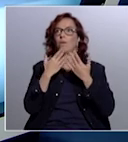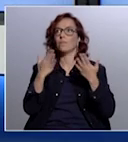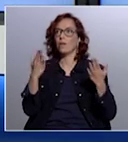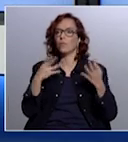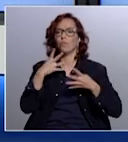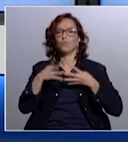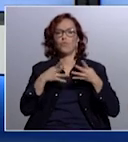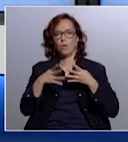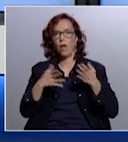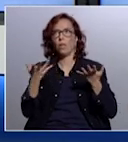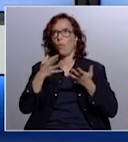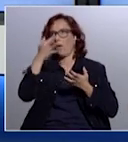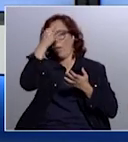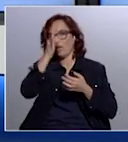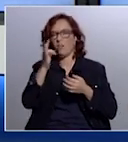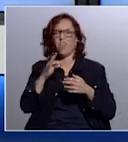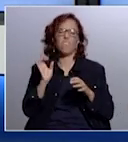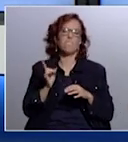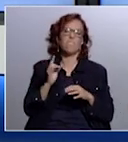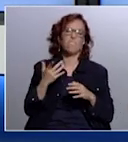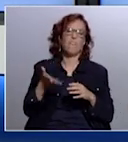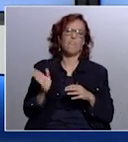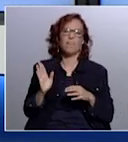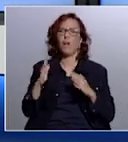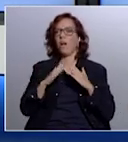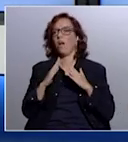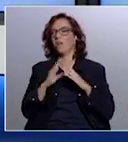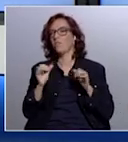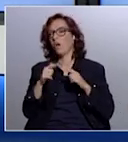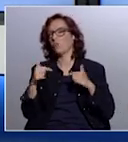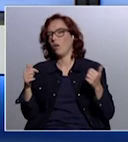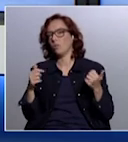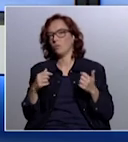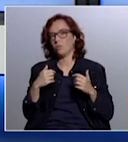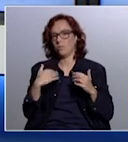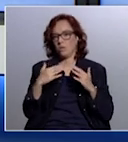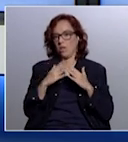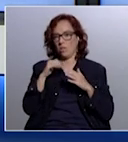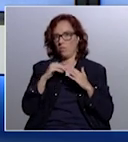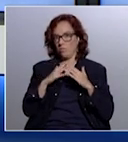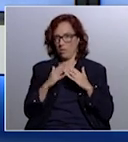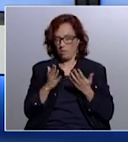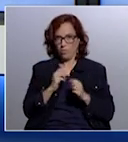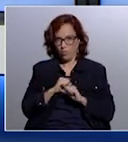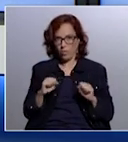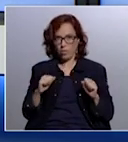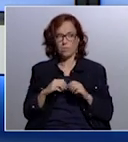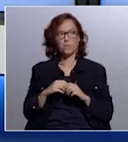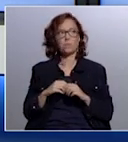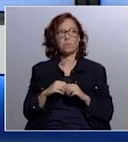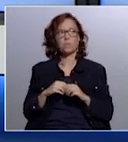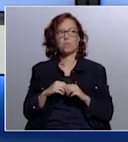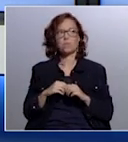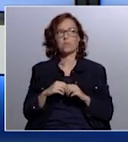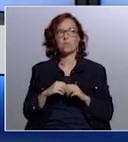tiempos de tecnología de pereza para moverse porque en casa se pueden hacer más cosas que en otros tiempos y quiero unir eso con algo que supongo yo atrevidamente